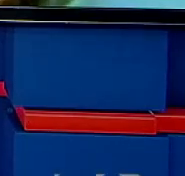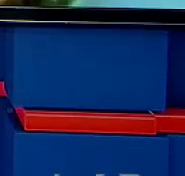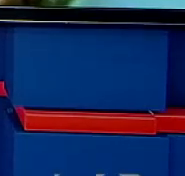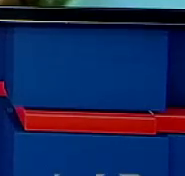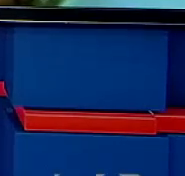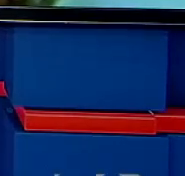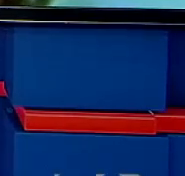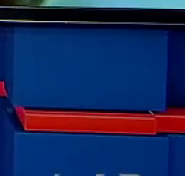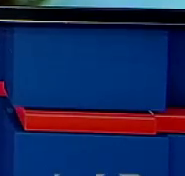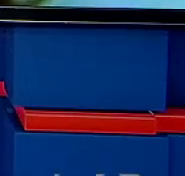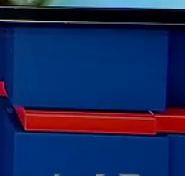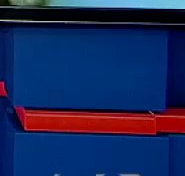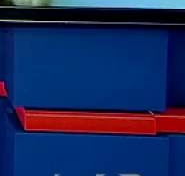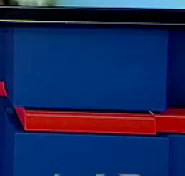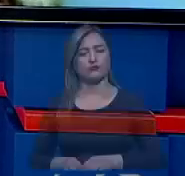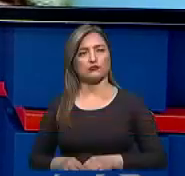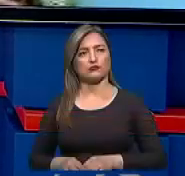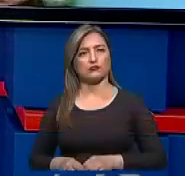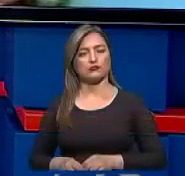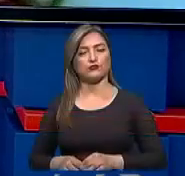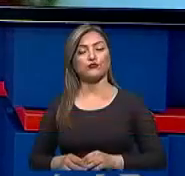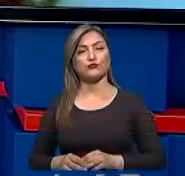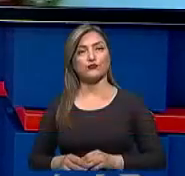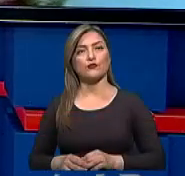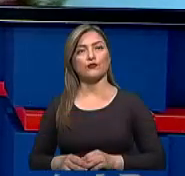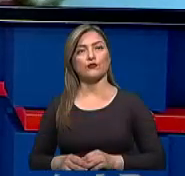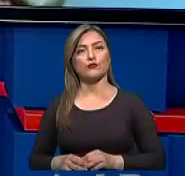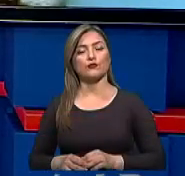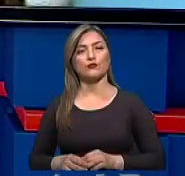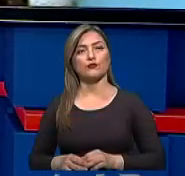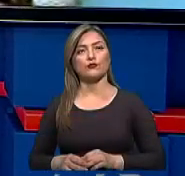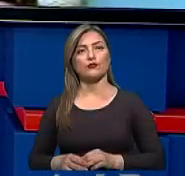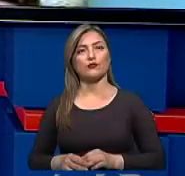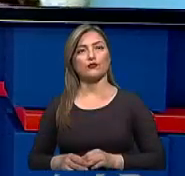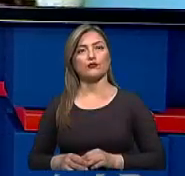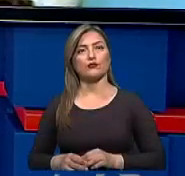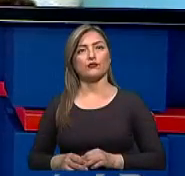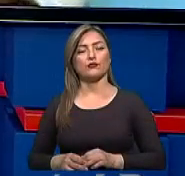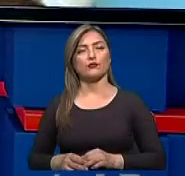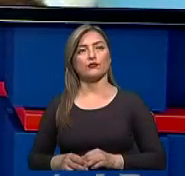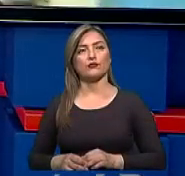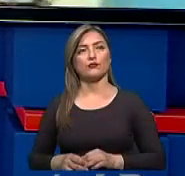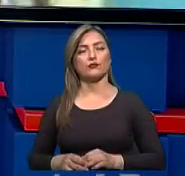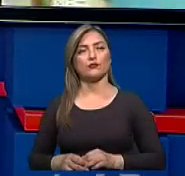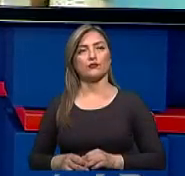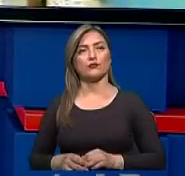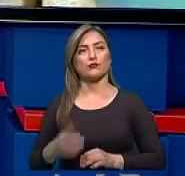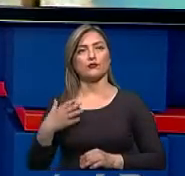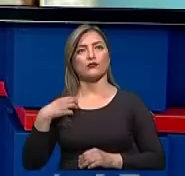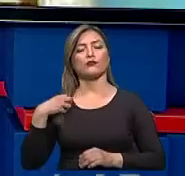ya lo decíamos, se ha detenido personas, pero solamente para recordarles sobre esta restricción, no han sido